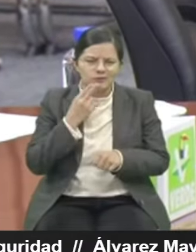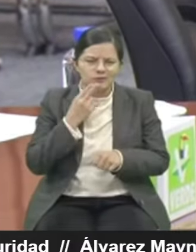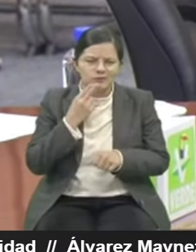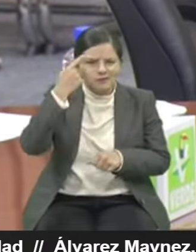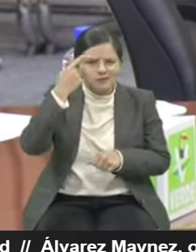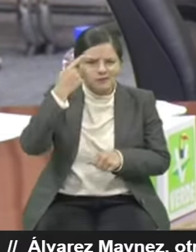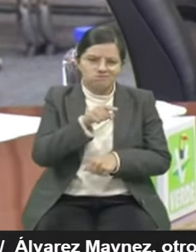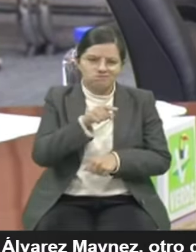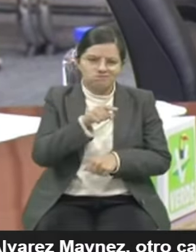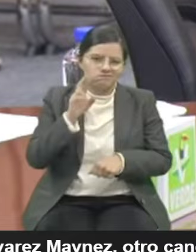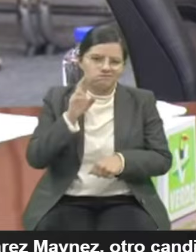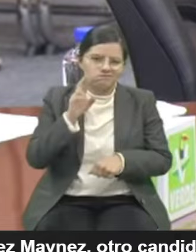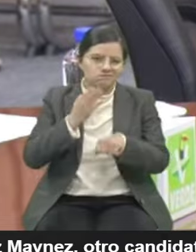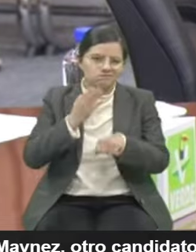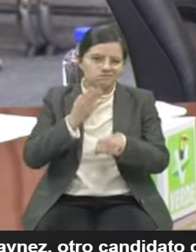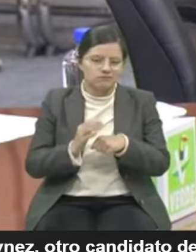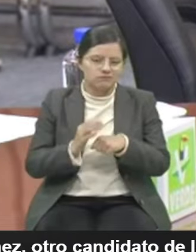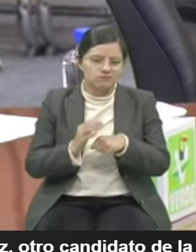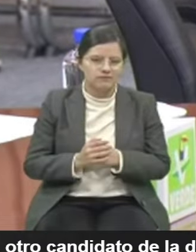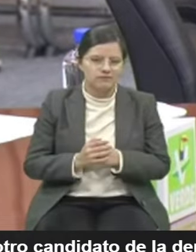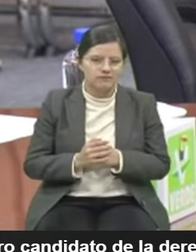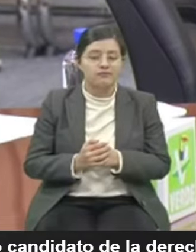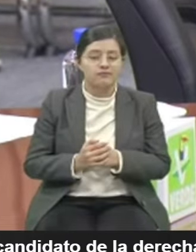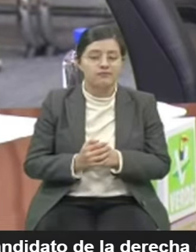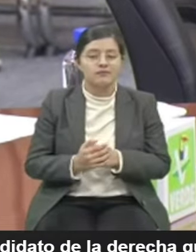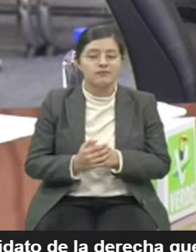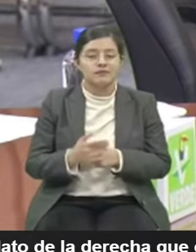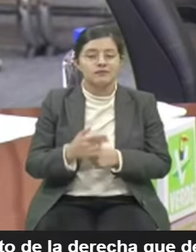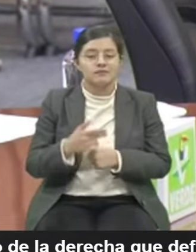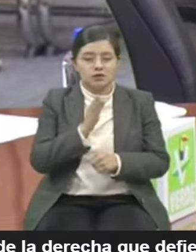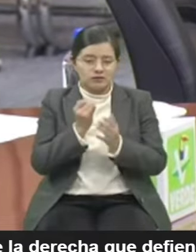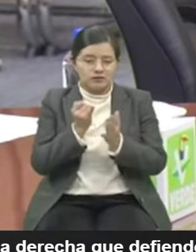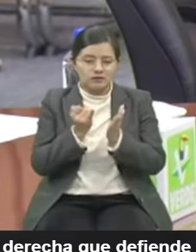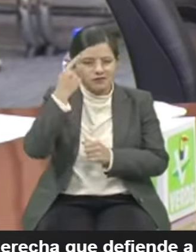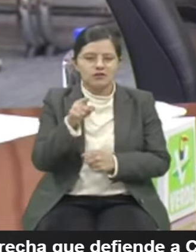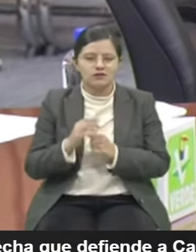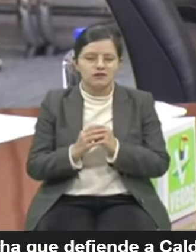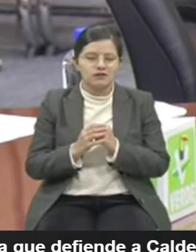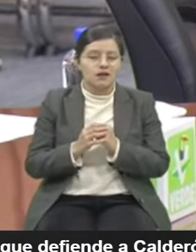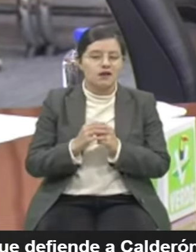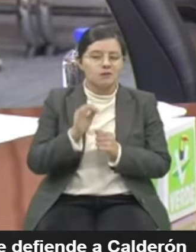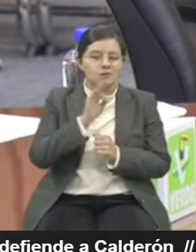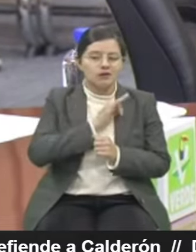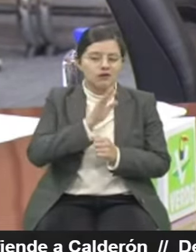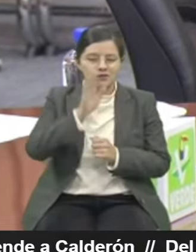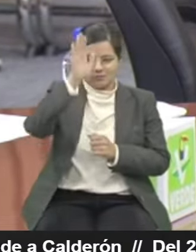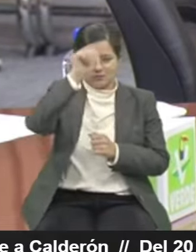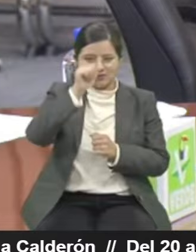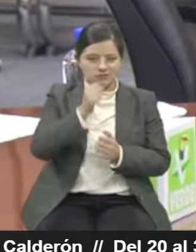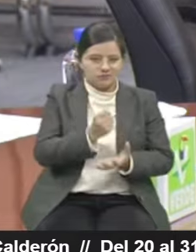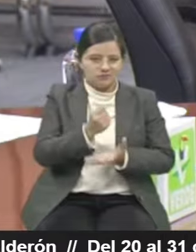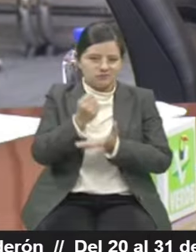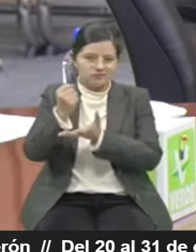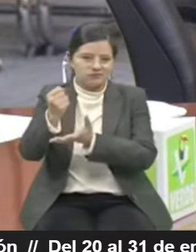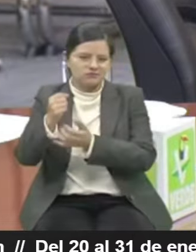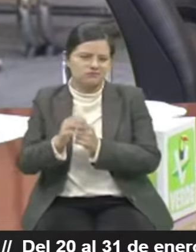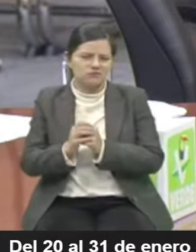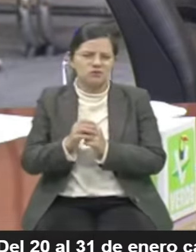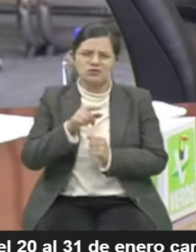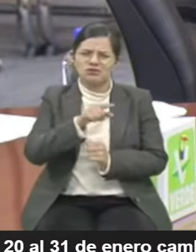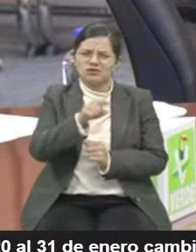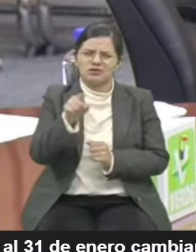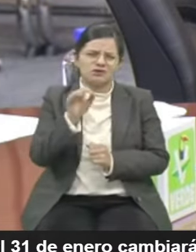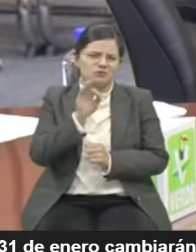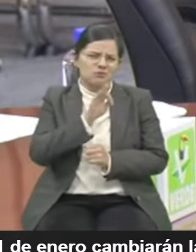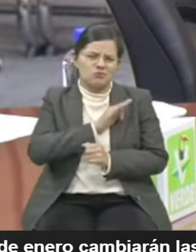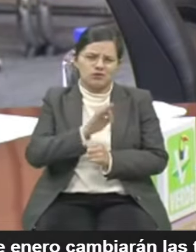tratando encaminar para no se dieren estos gastos a conveniencia por discrecionalidad ustedes podan destinar todo el